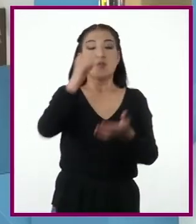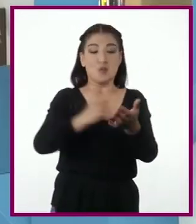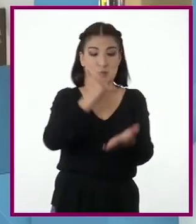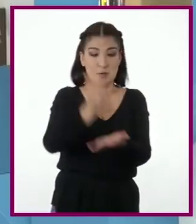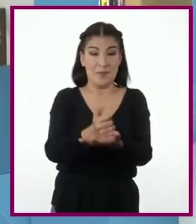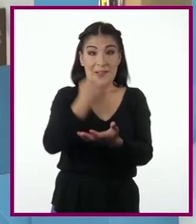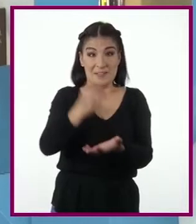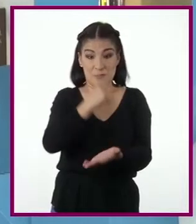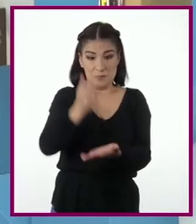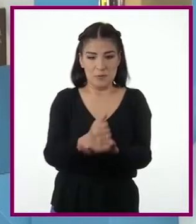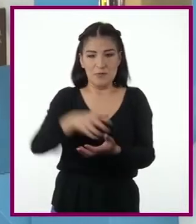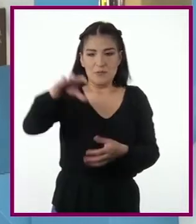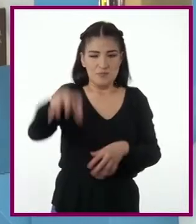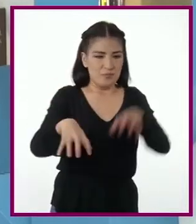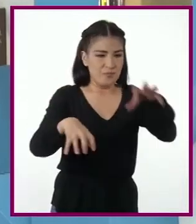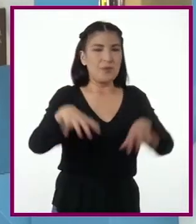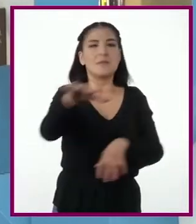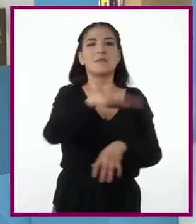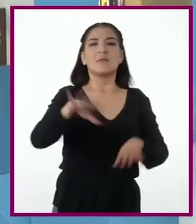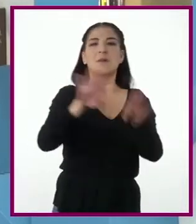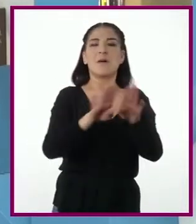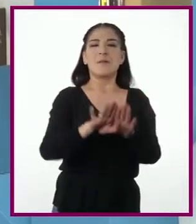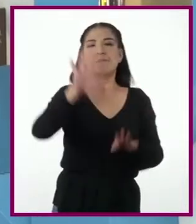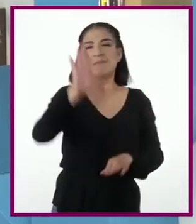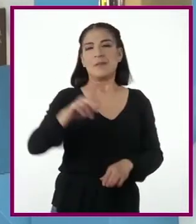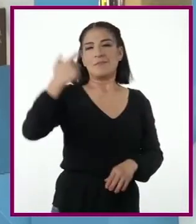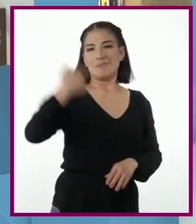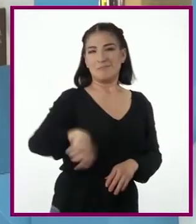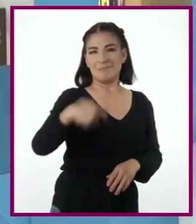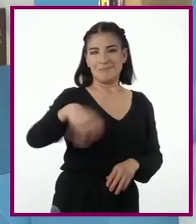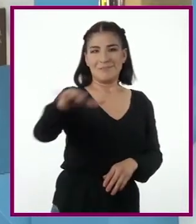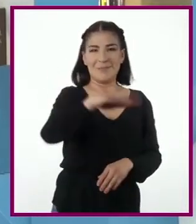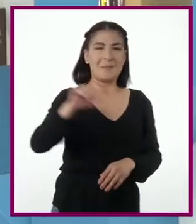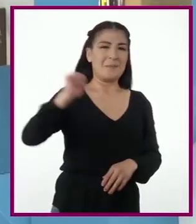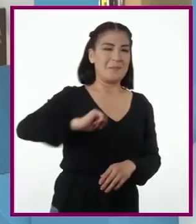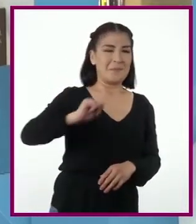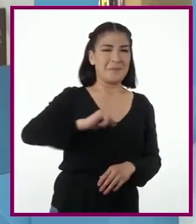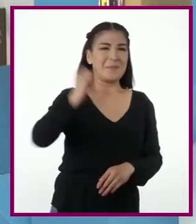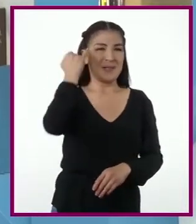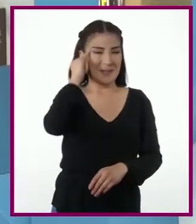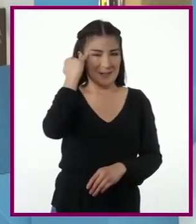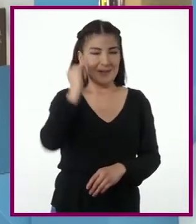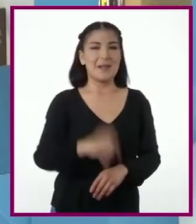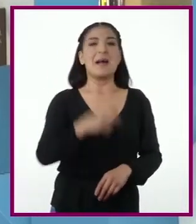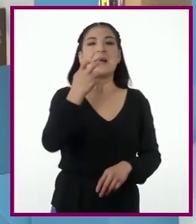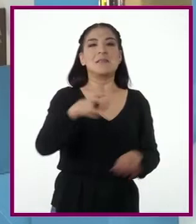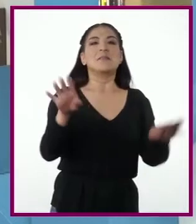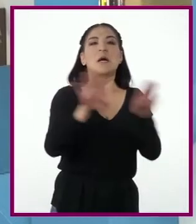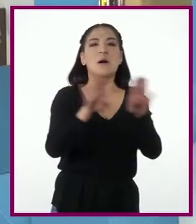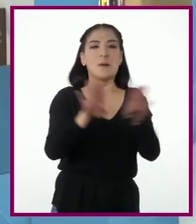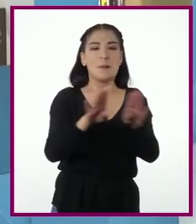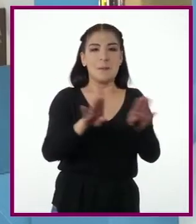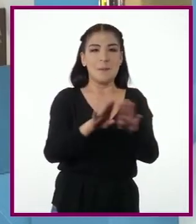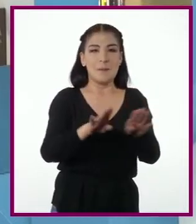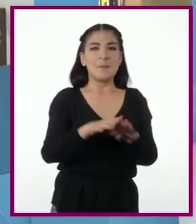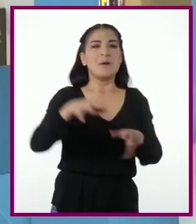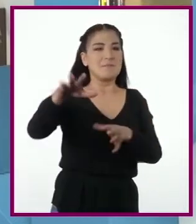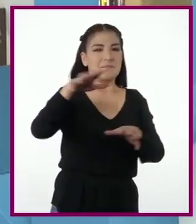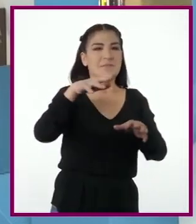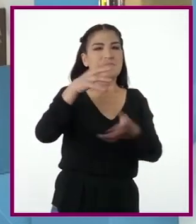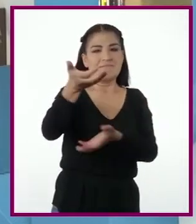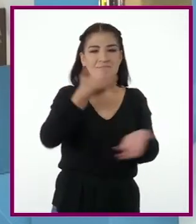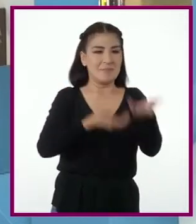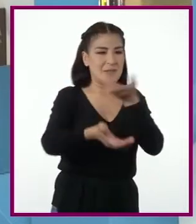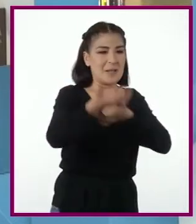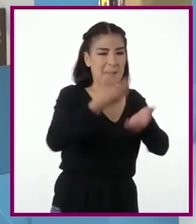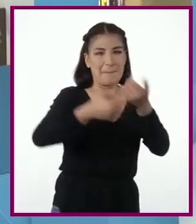producción de bienes de prestigio, que eran ostentados por los nobles locales e intercambiados en todas